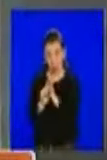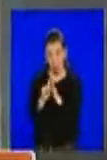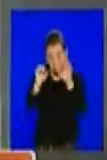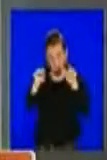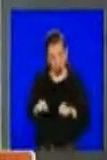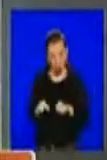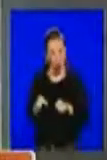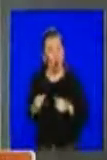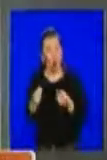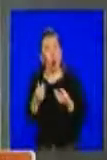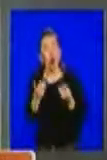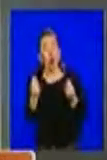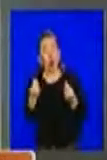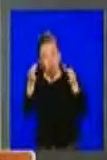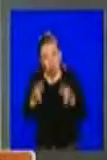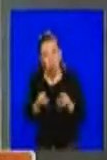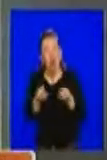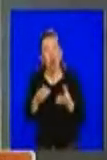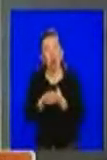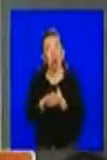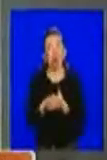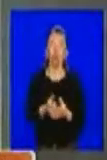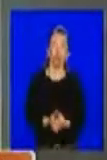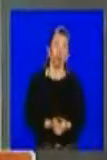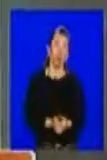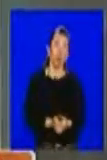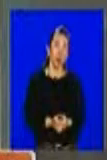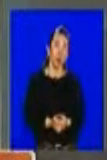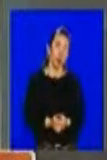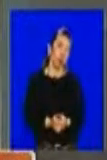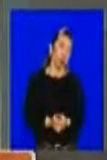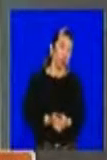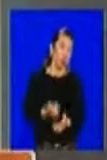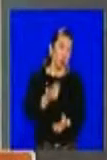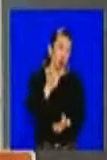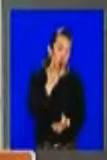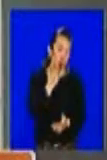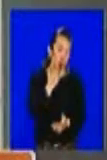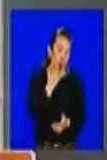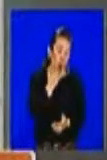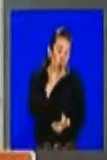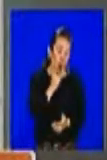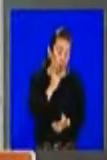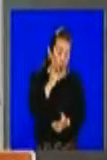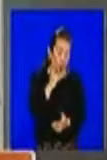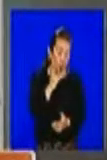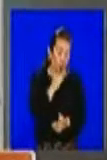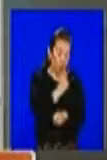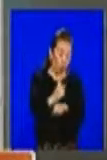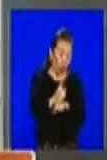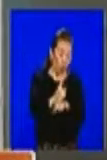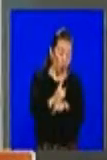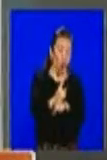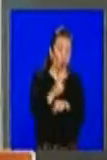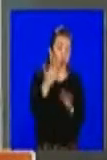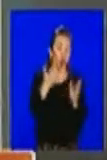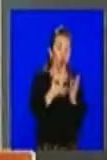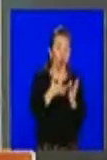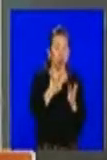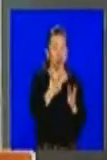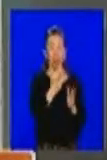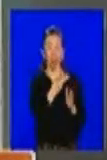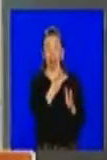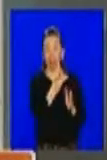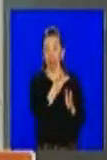Desarrollo? Bueno, si se llega a aprobar ese artículo, este parqueadero, una persona habitualmente estaría pagando 5.700 pesos por hora, más los